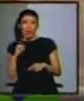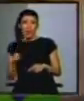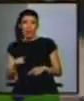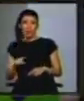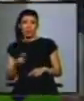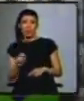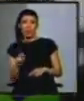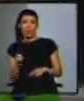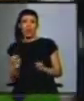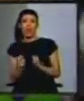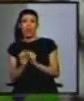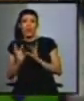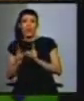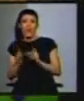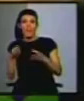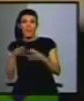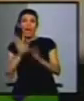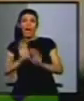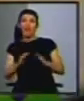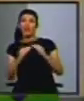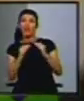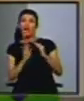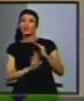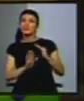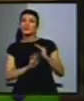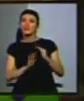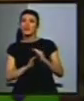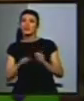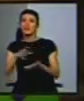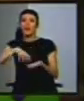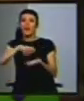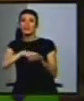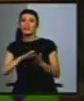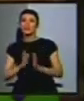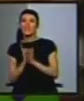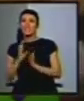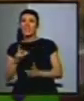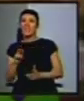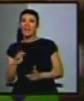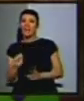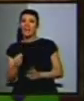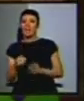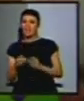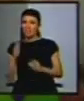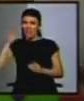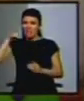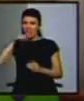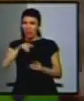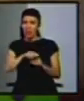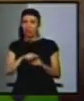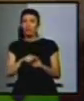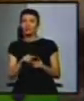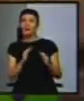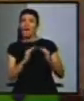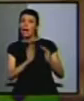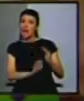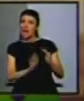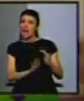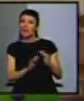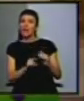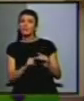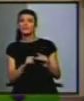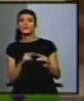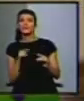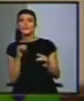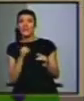casa en población Santa Clara de Talcahuano. Así lo recuerda su esposa, pero vino la ola y aunque el hombre le salvó la vida, murió